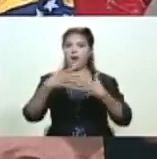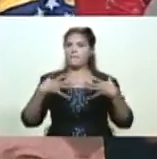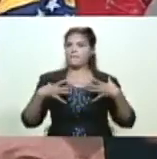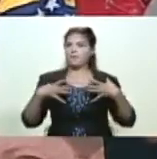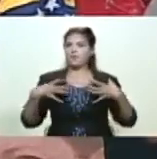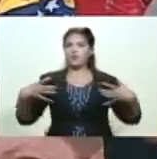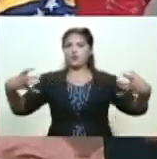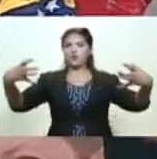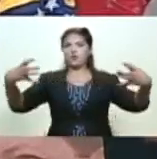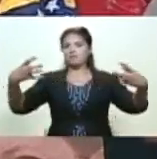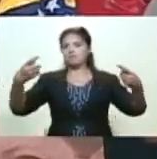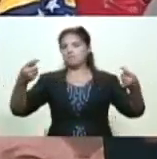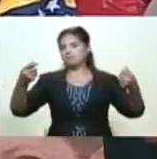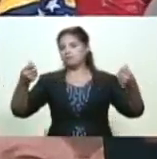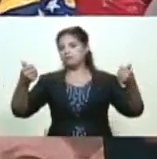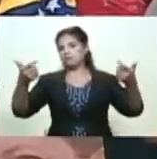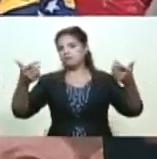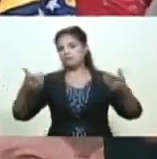multimillonario,